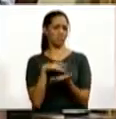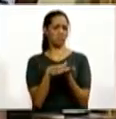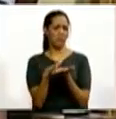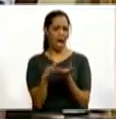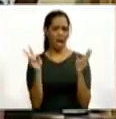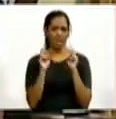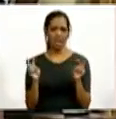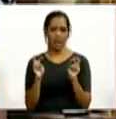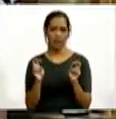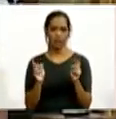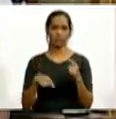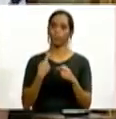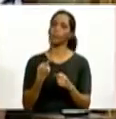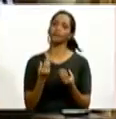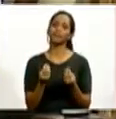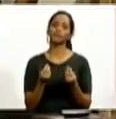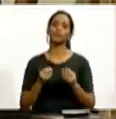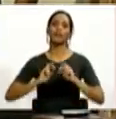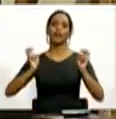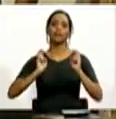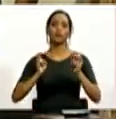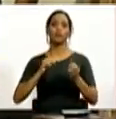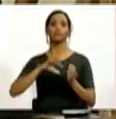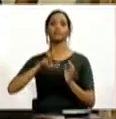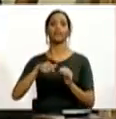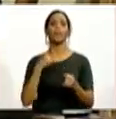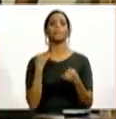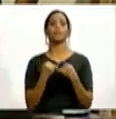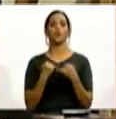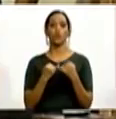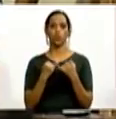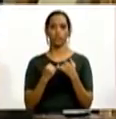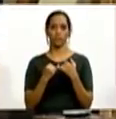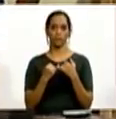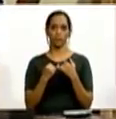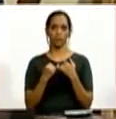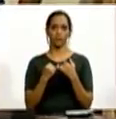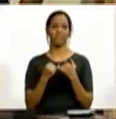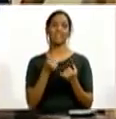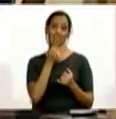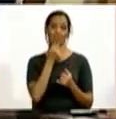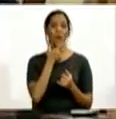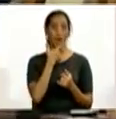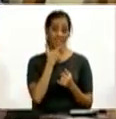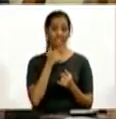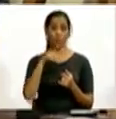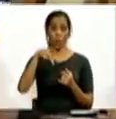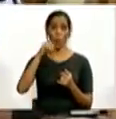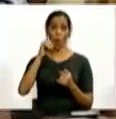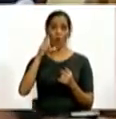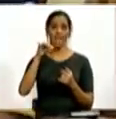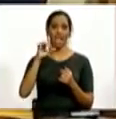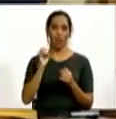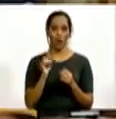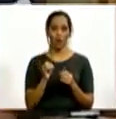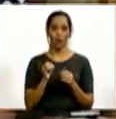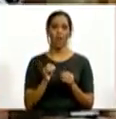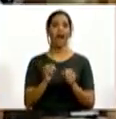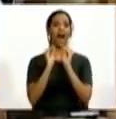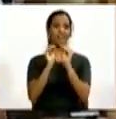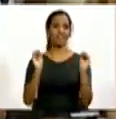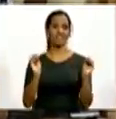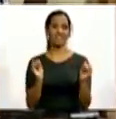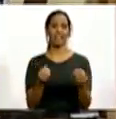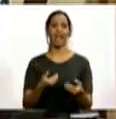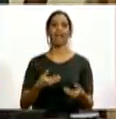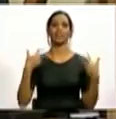cosas raras después de tantos casos de corrupción. Y por último, qué bonito que Patricia Poleo denuncia que hay censura dentro de la oposición. Yo